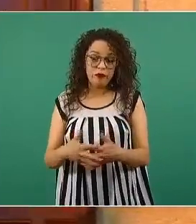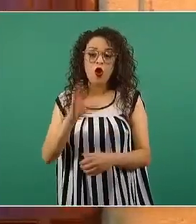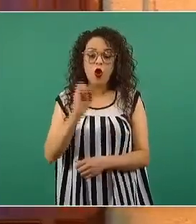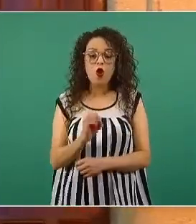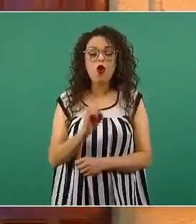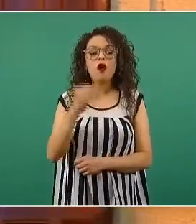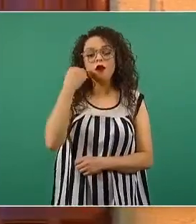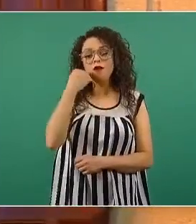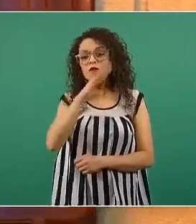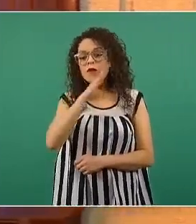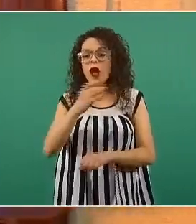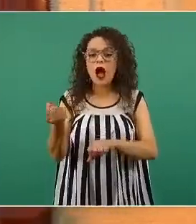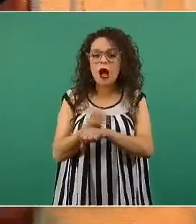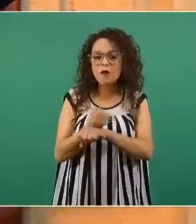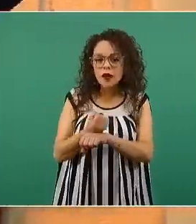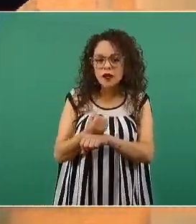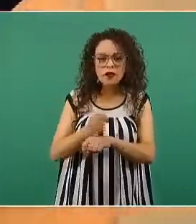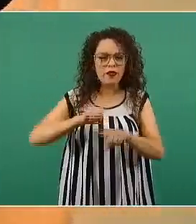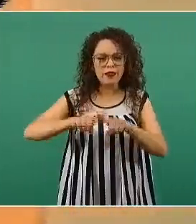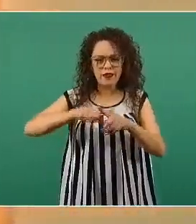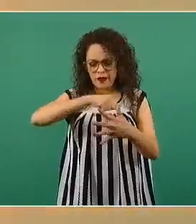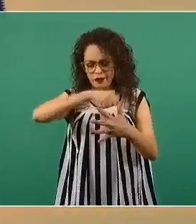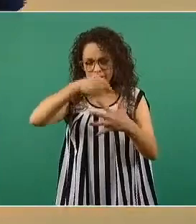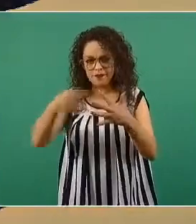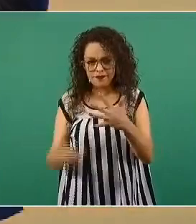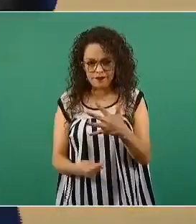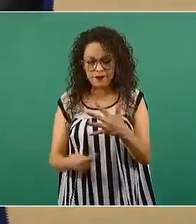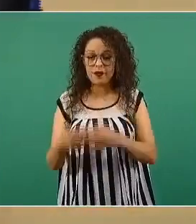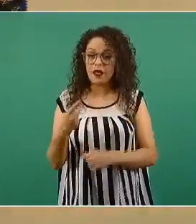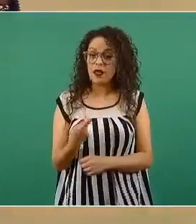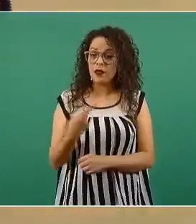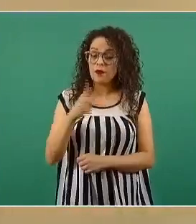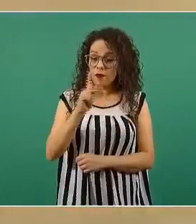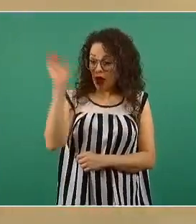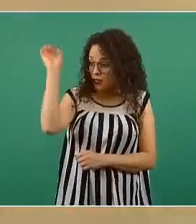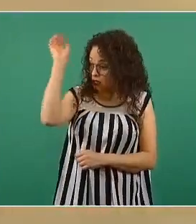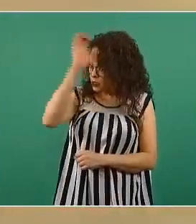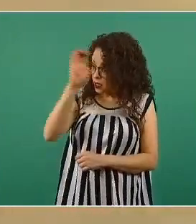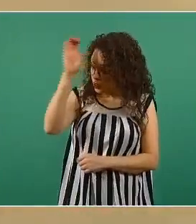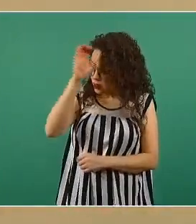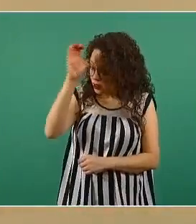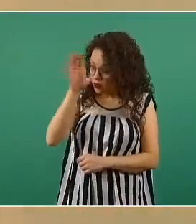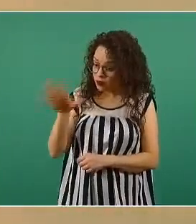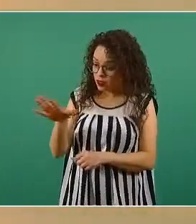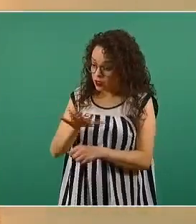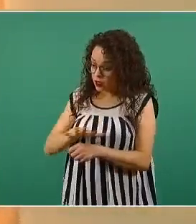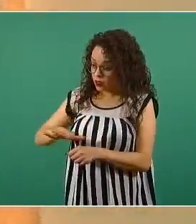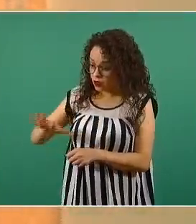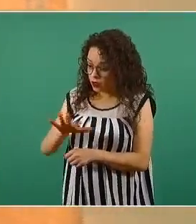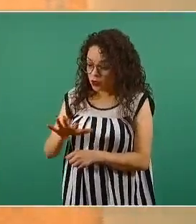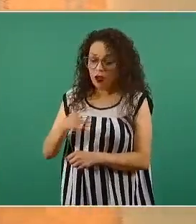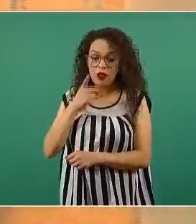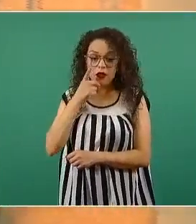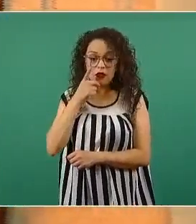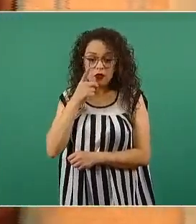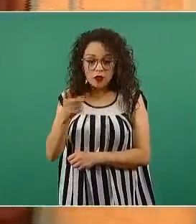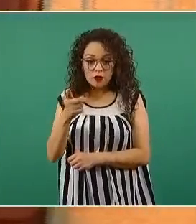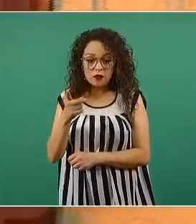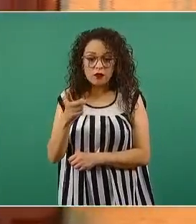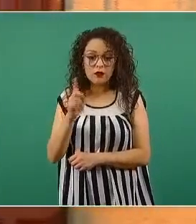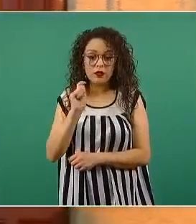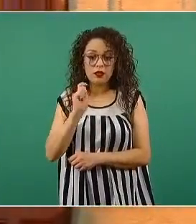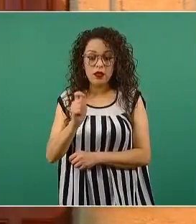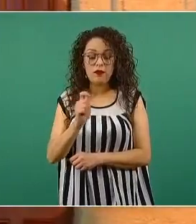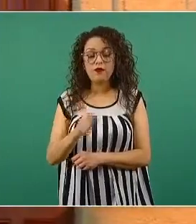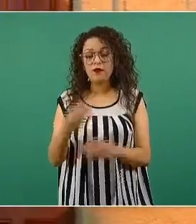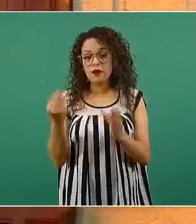entre otras. Sin embargo, desde el marco teórico científico, ninguna de las plataformas vacunales o